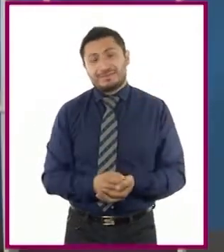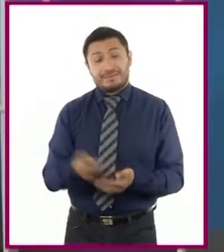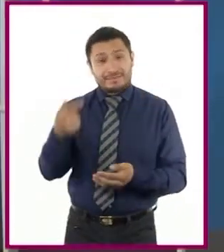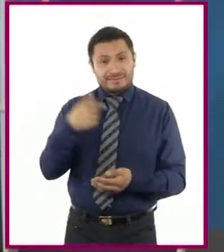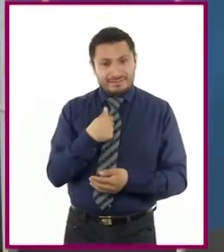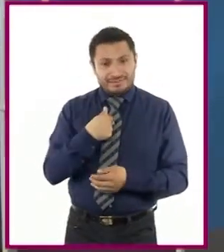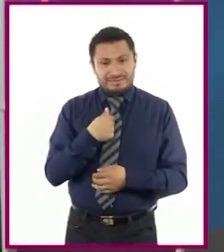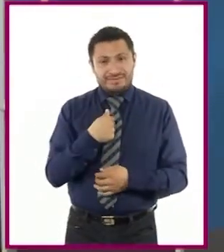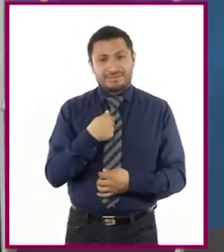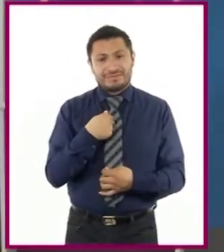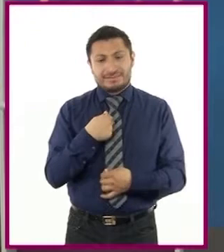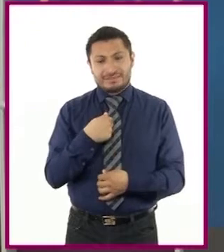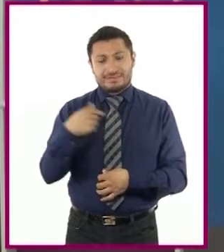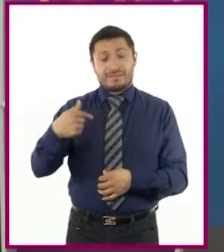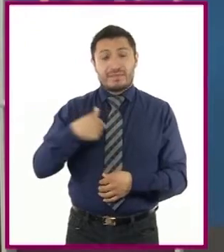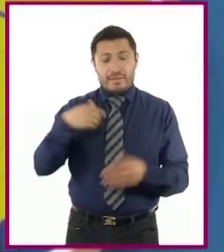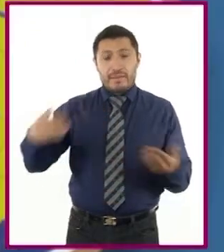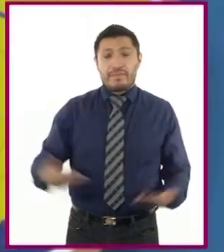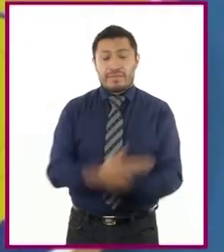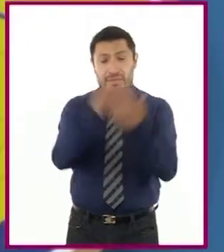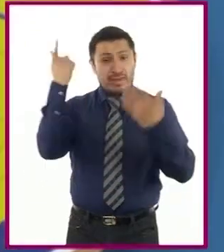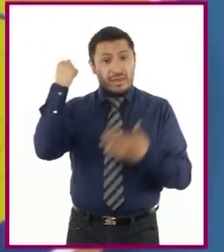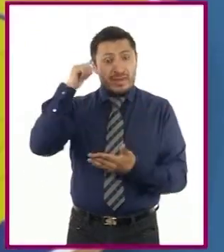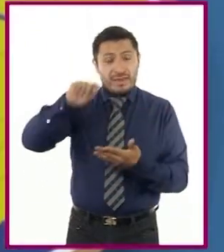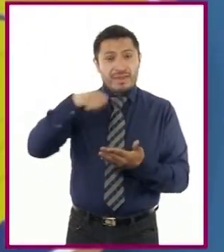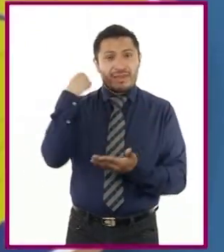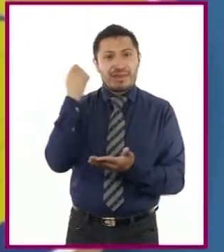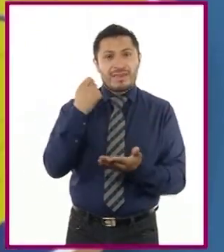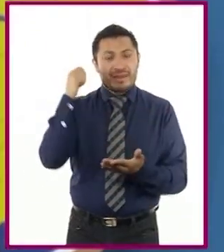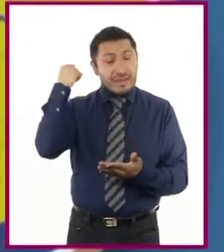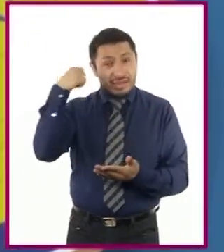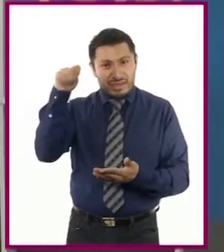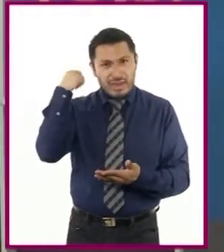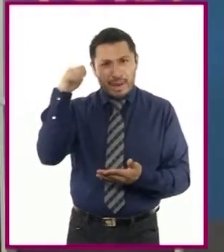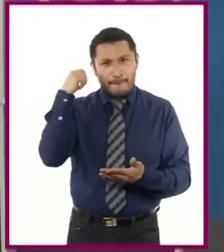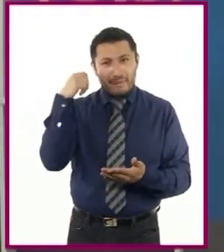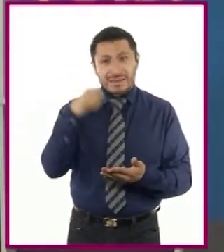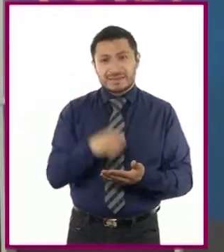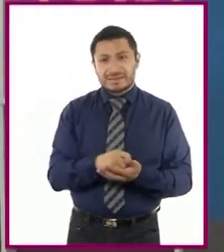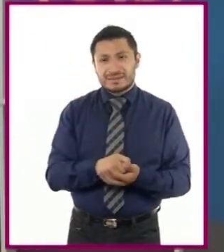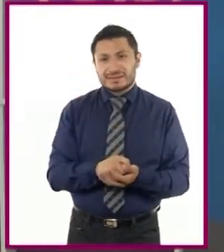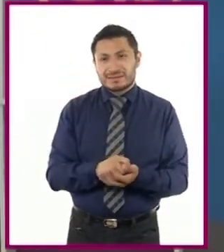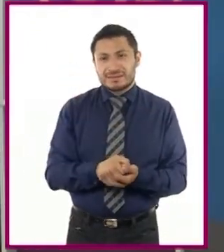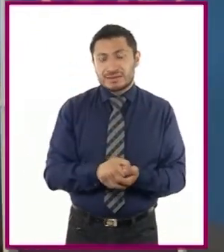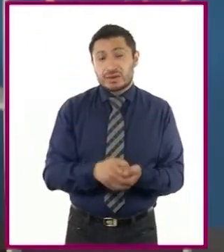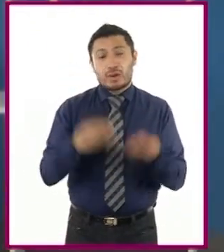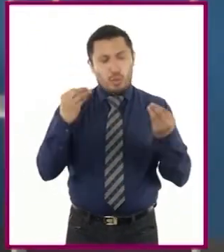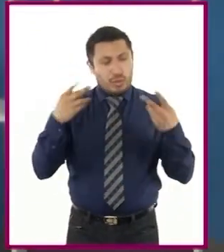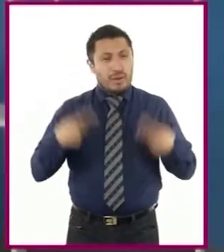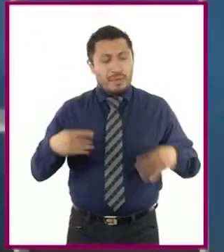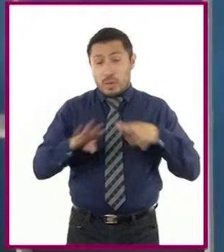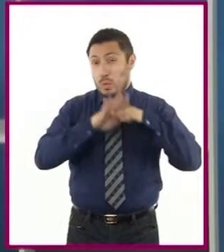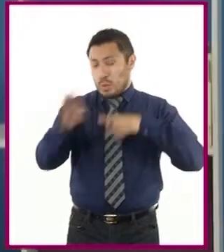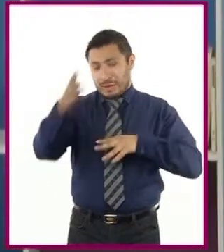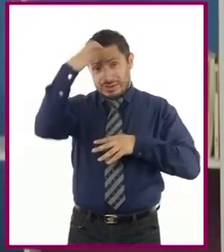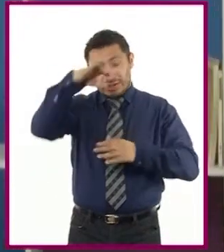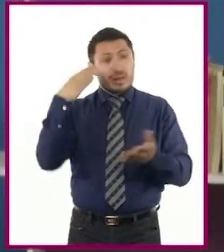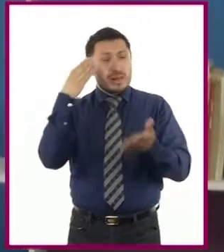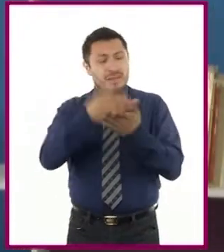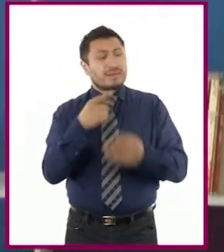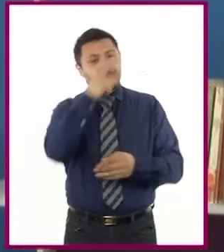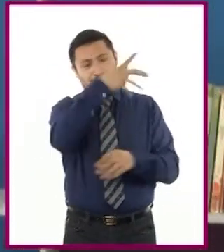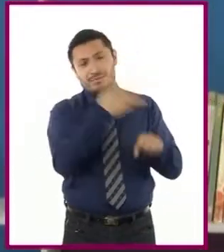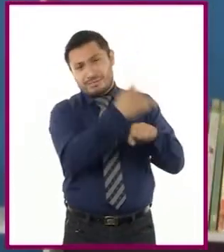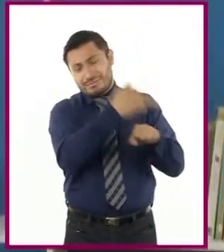de Huimanguillo, en Tabasco. En esa zona se pueden ver a muchos migrantes extranjeros, los cuales buscan llegar a